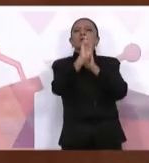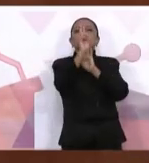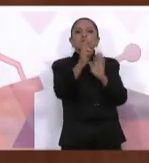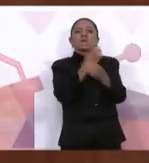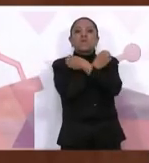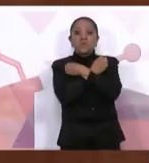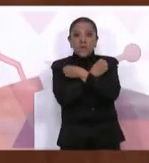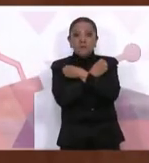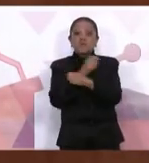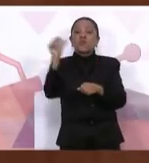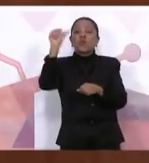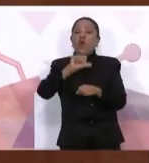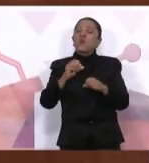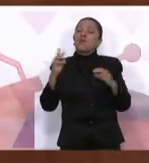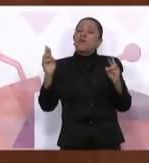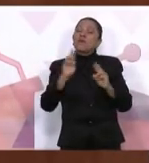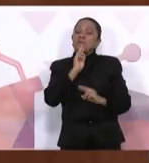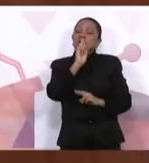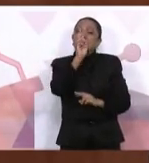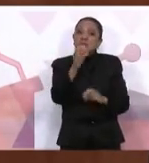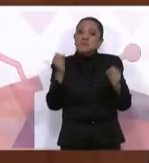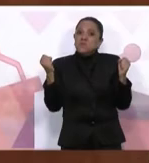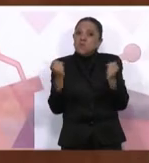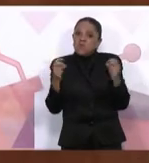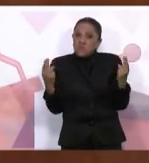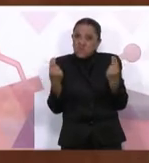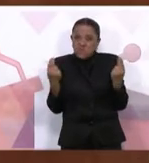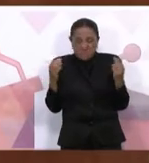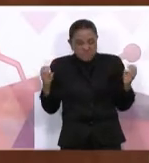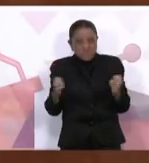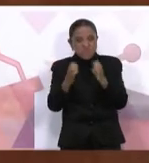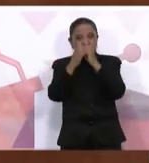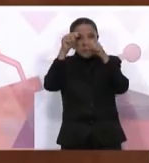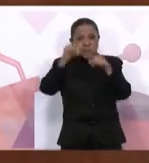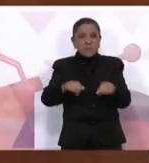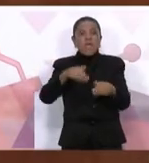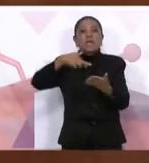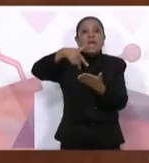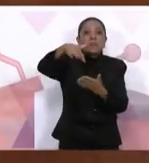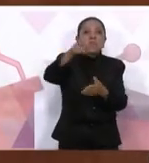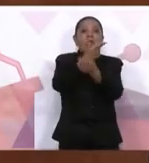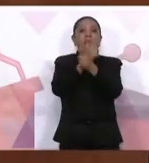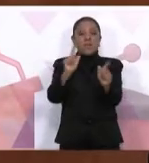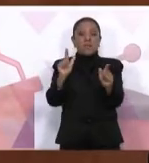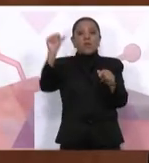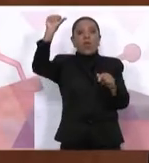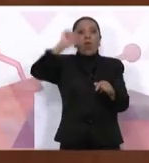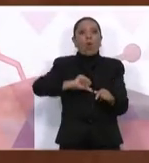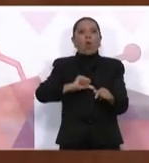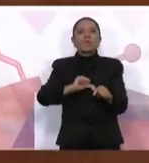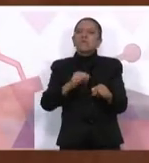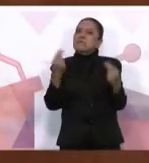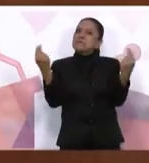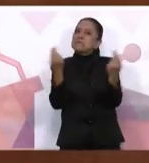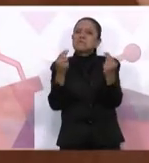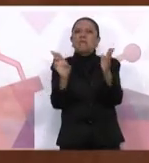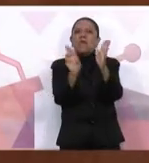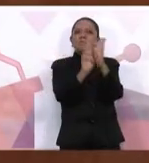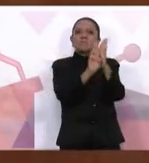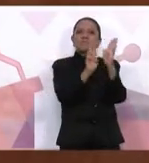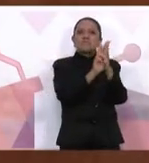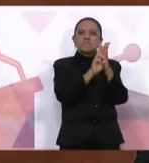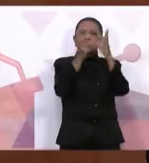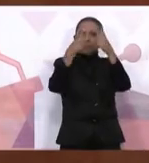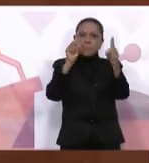seguridad y que caminemos en libertad hoy es imprescindible resolver la alerta de género hoy morelos exige desarrollo sin